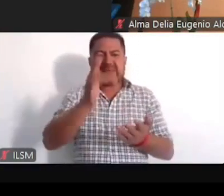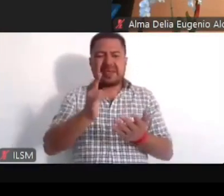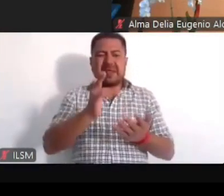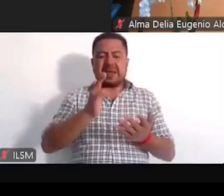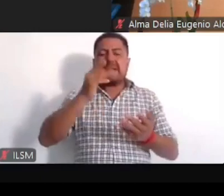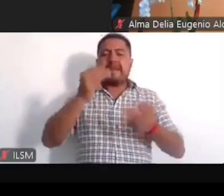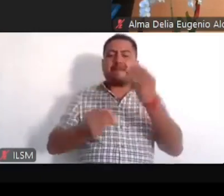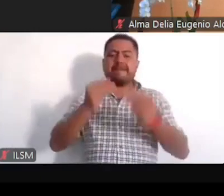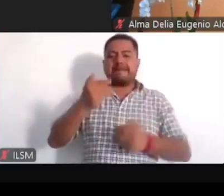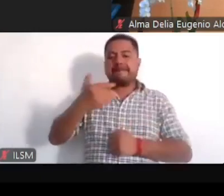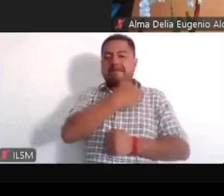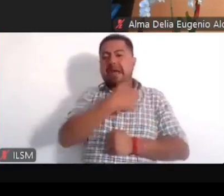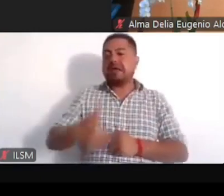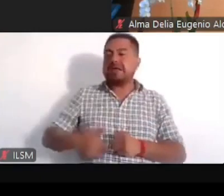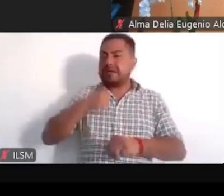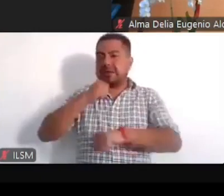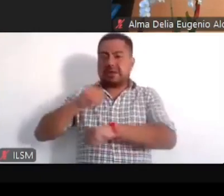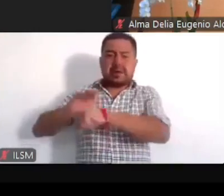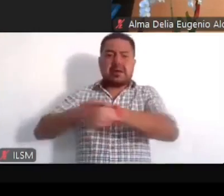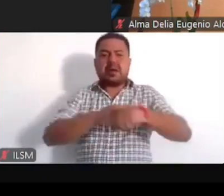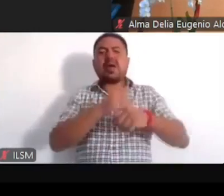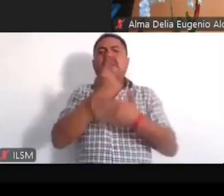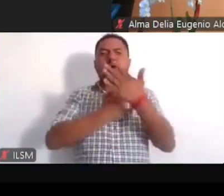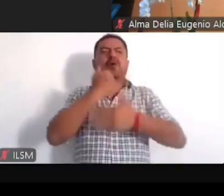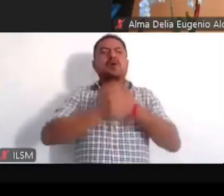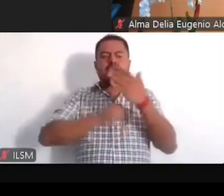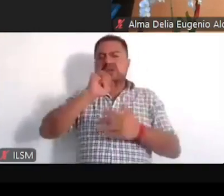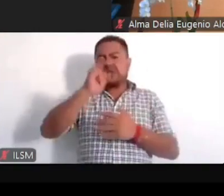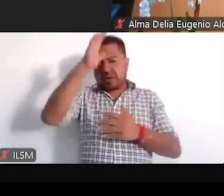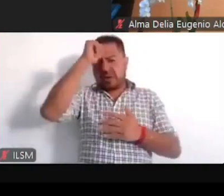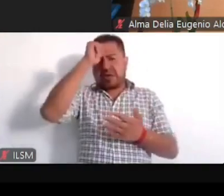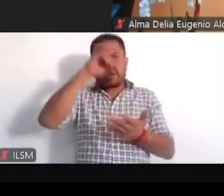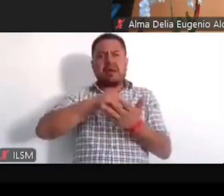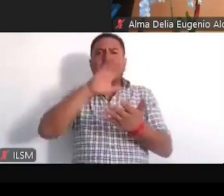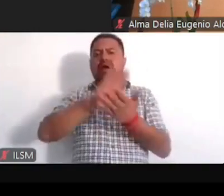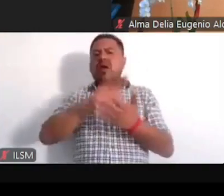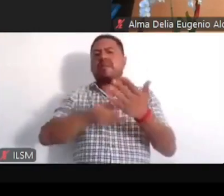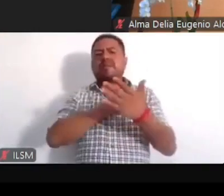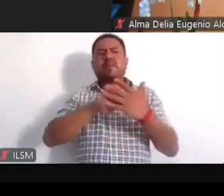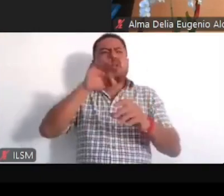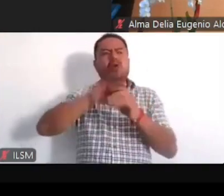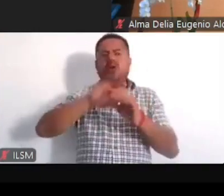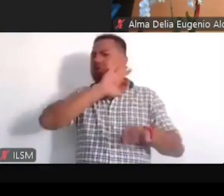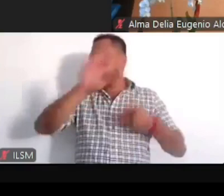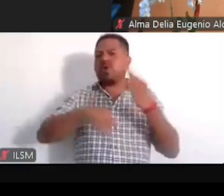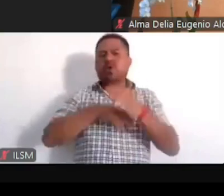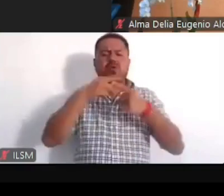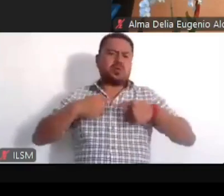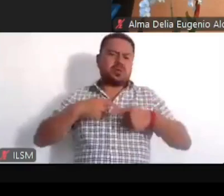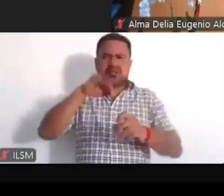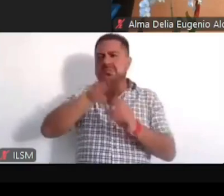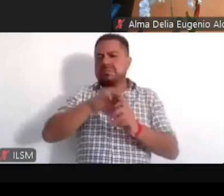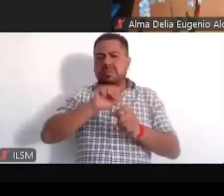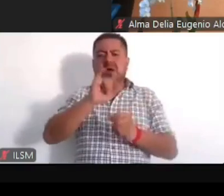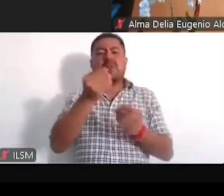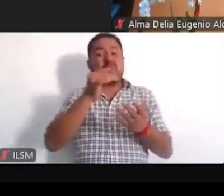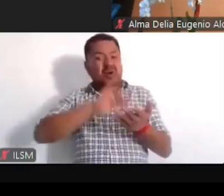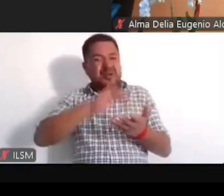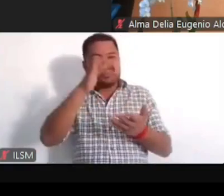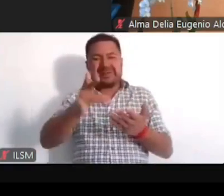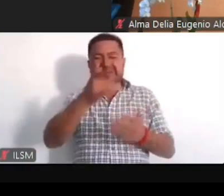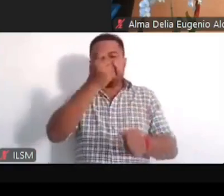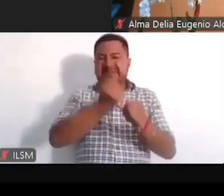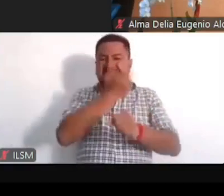magistrada presidenta magistrada magistrado el proyecto del aud convenio fue aprobado por unanimidad de votos Muchas gracias